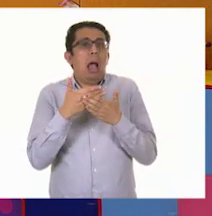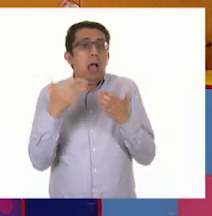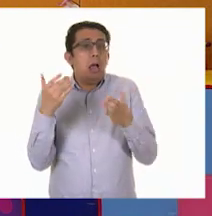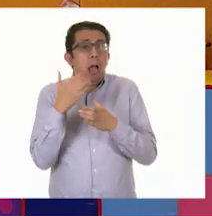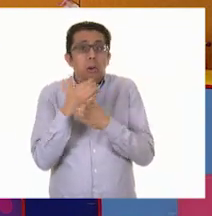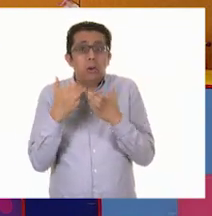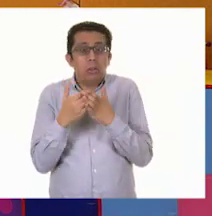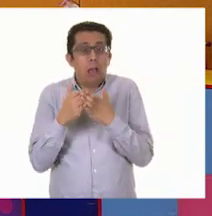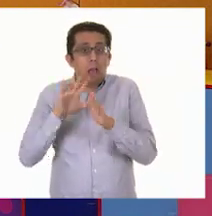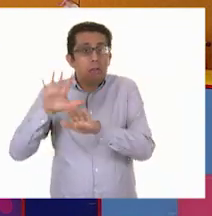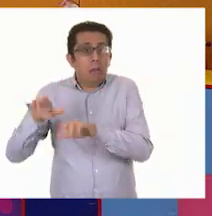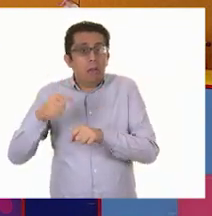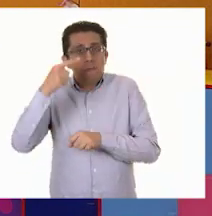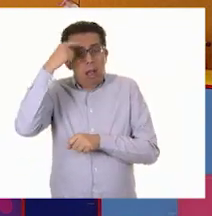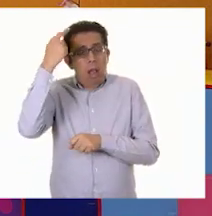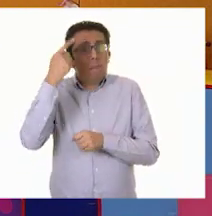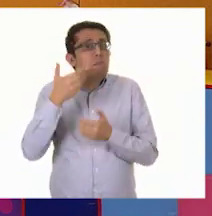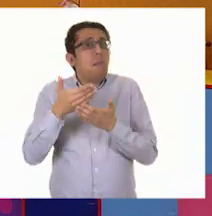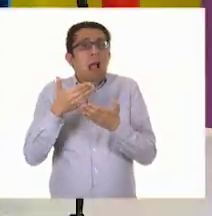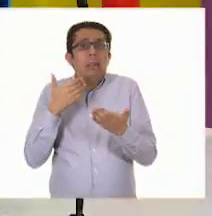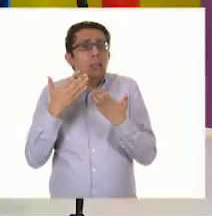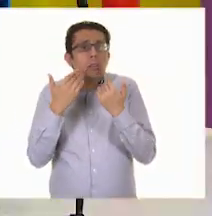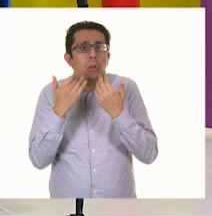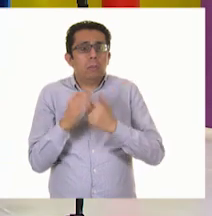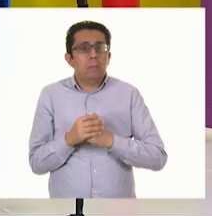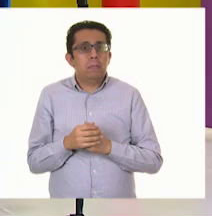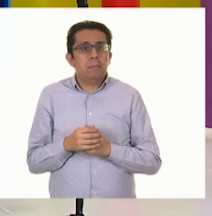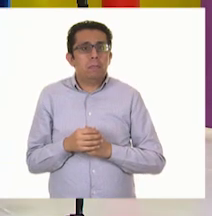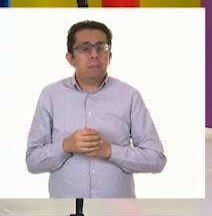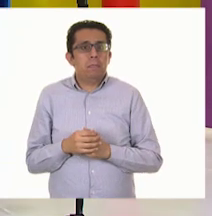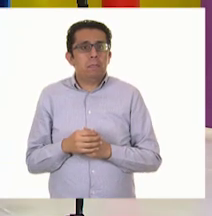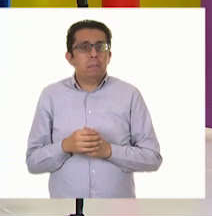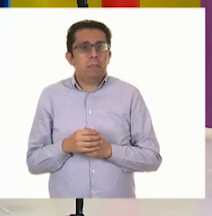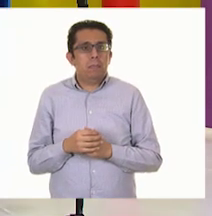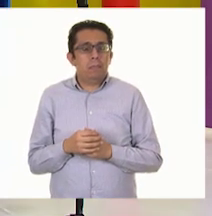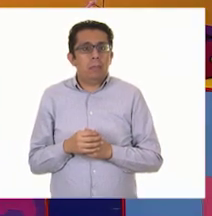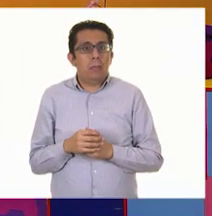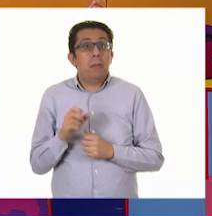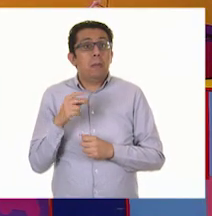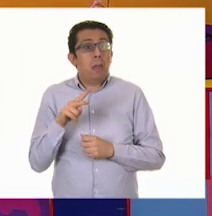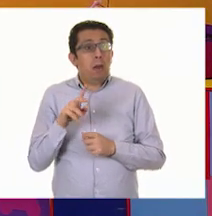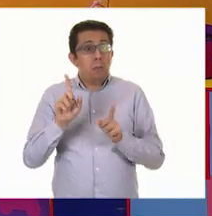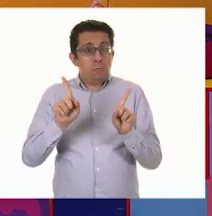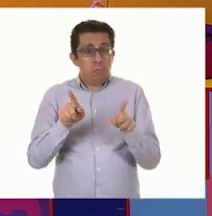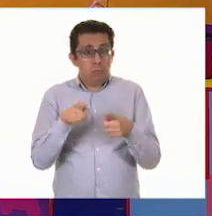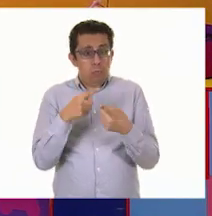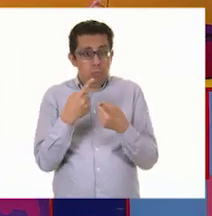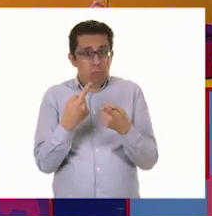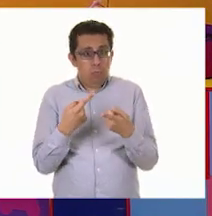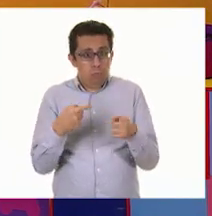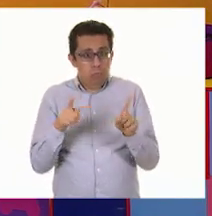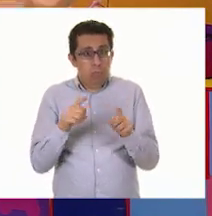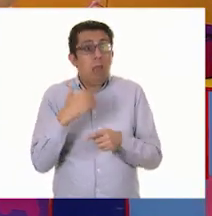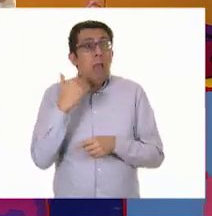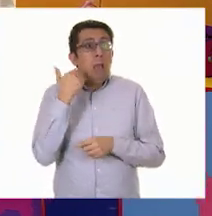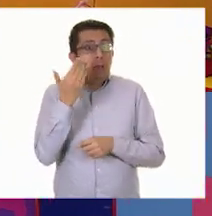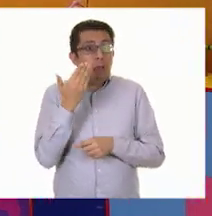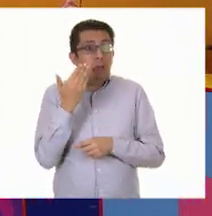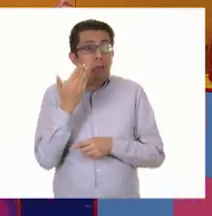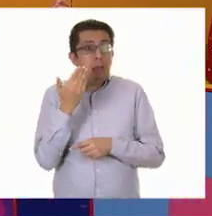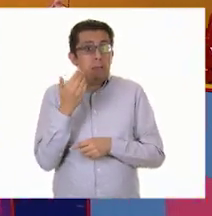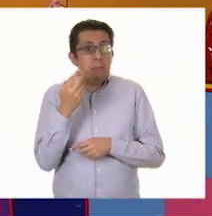mano no las teníamos. ¡Wow! Pero bueno, regresando a la música. Maestra, ¿quieren escuchar un